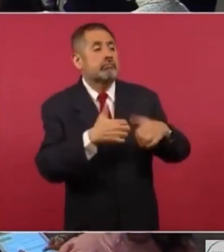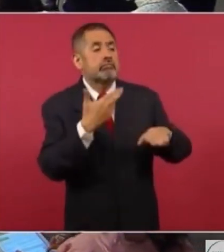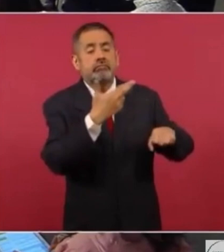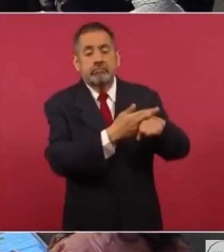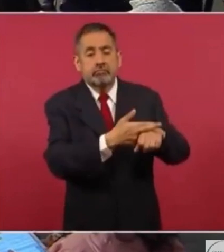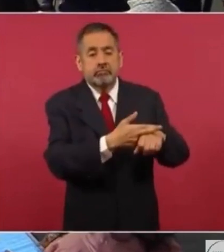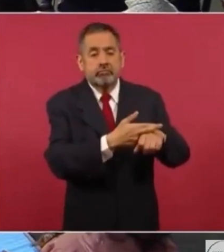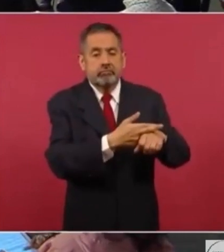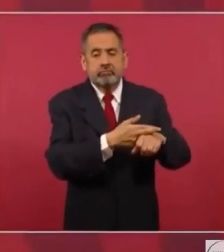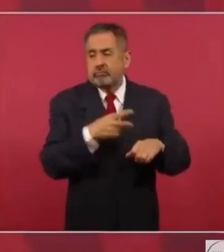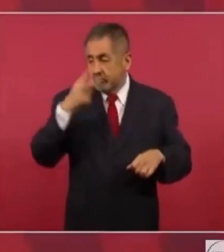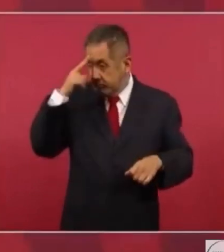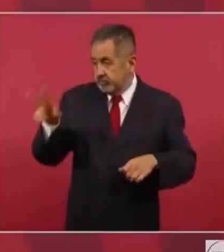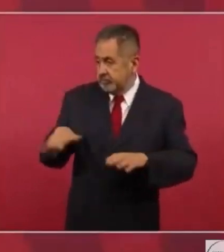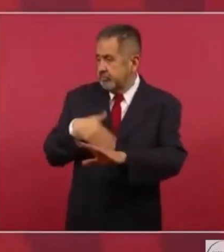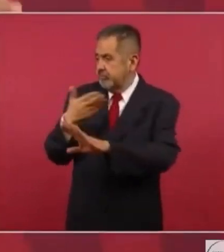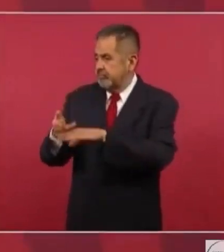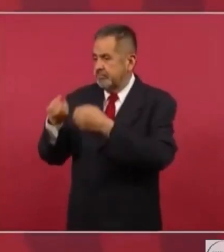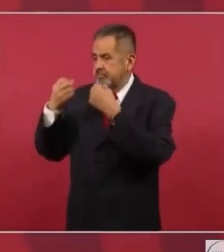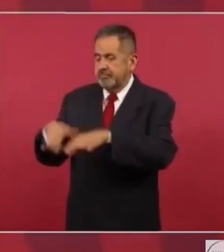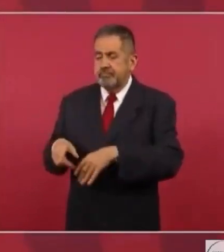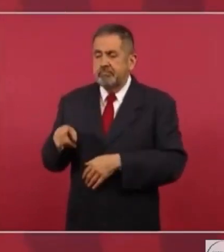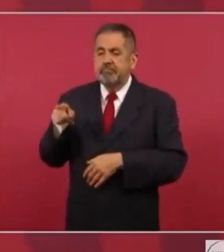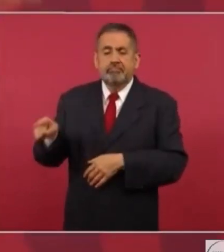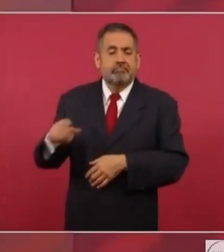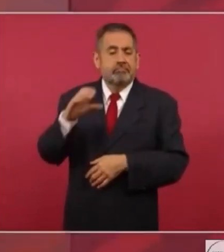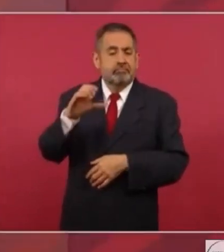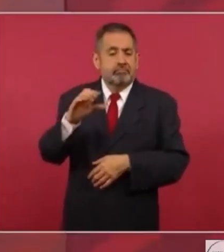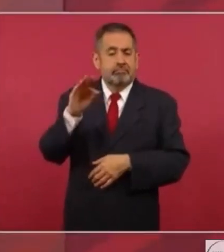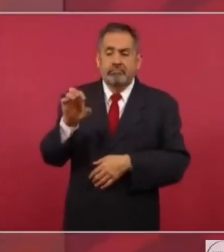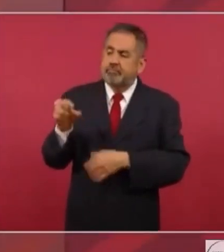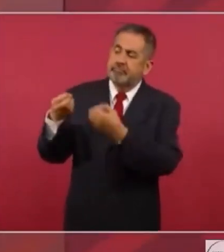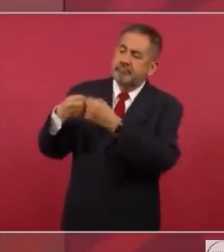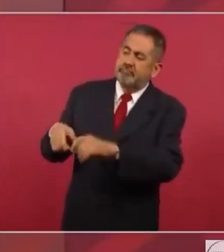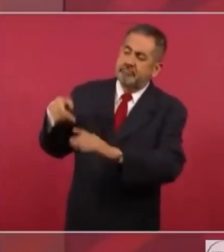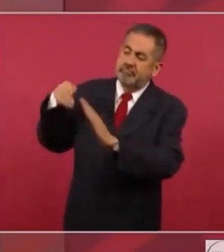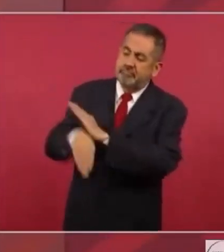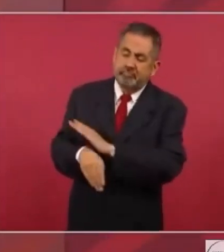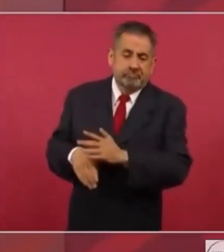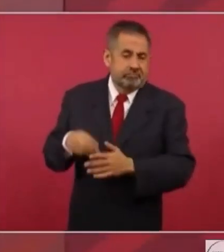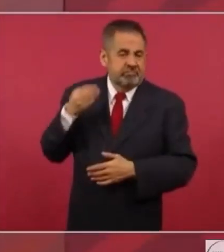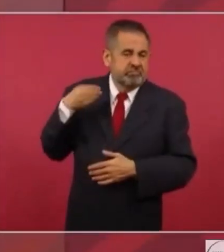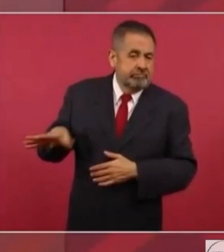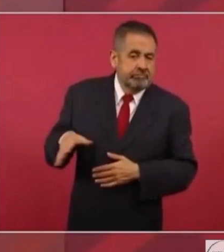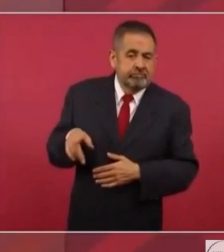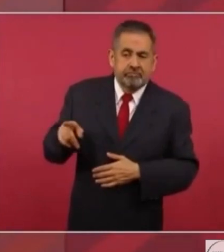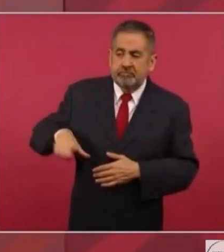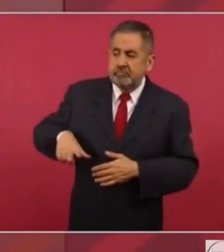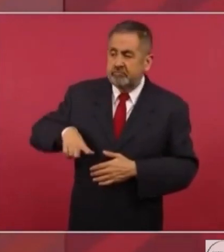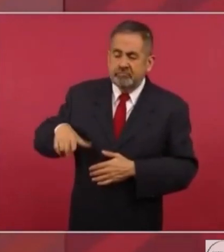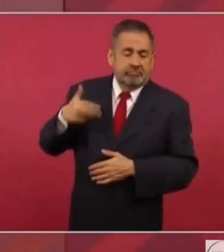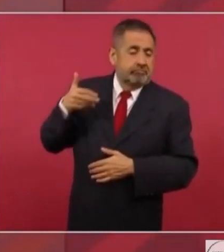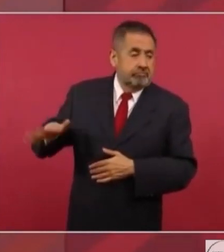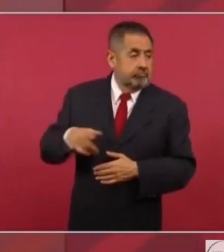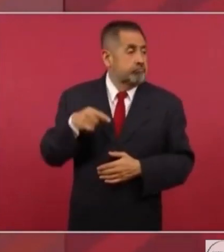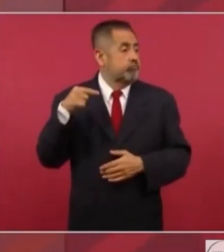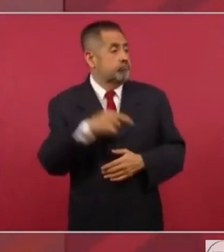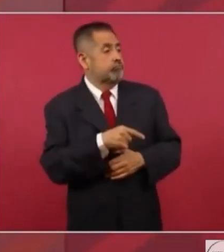en contra de la Comisión Federal de Electricidad, que es una empresa pública